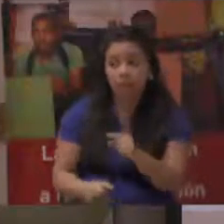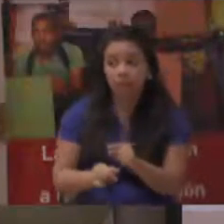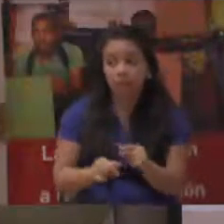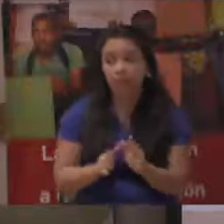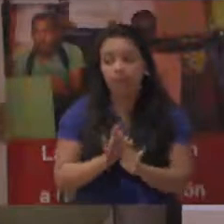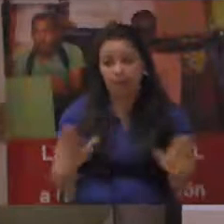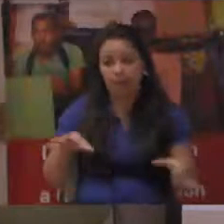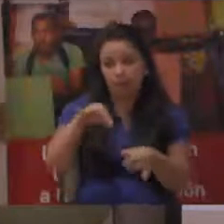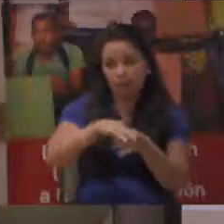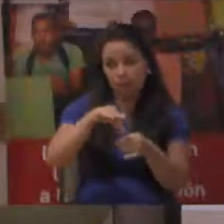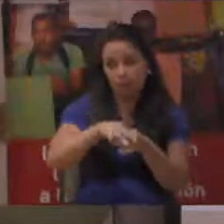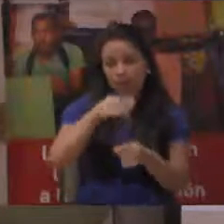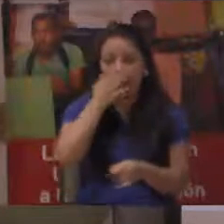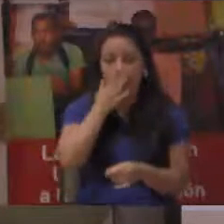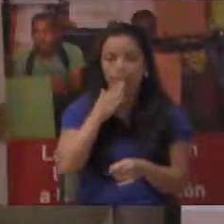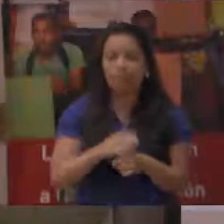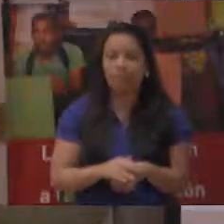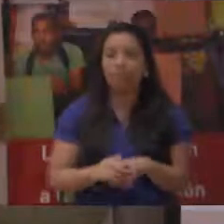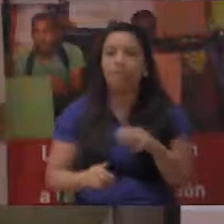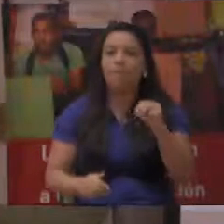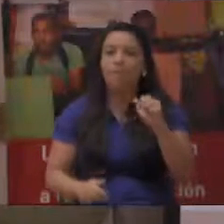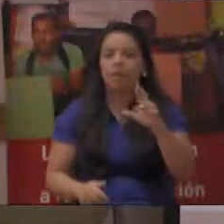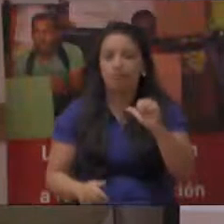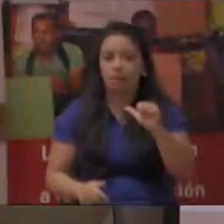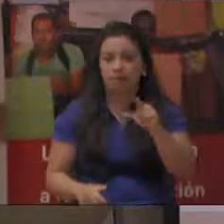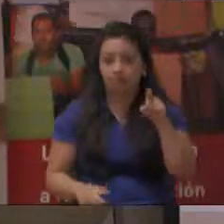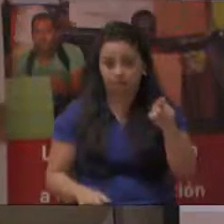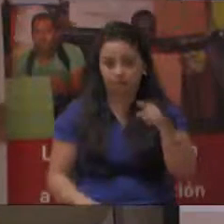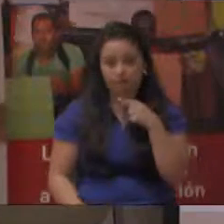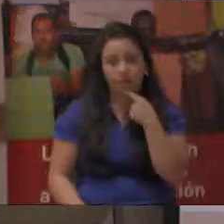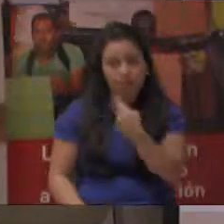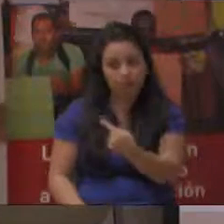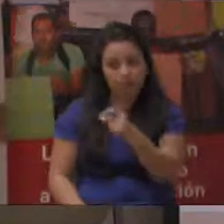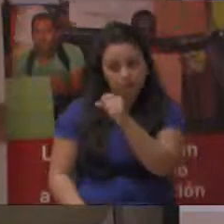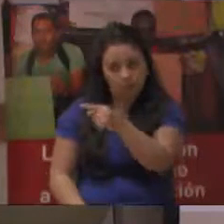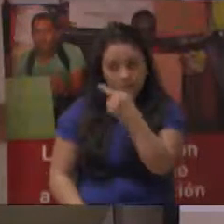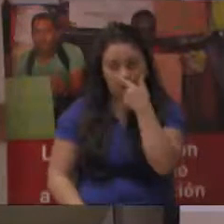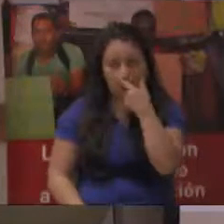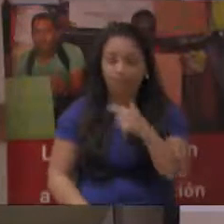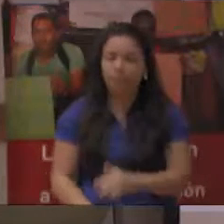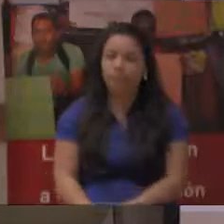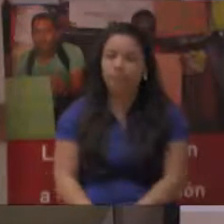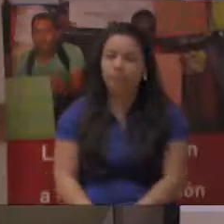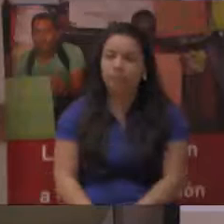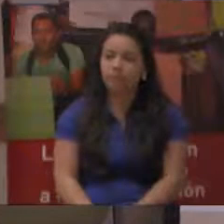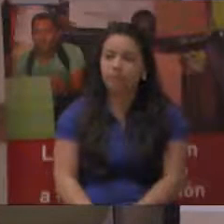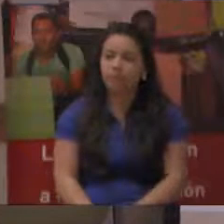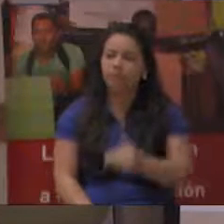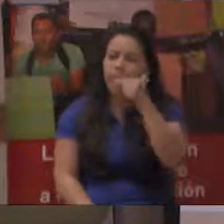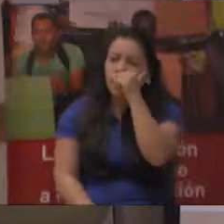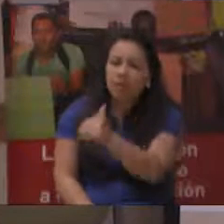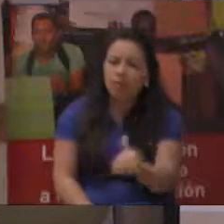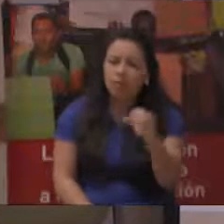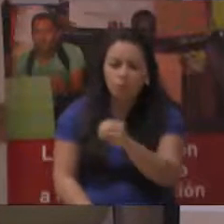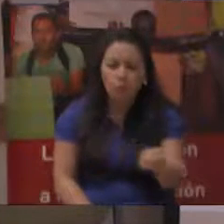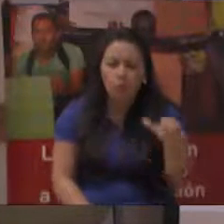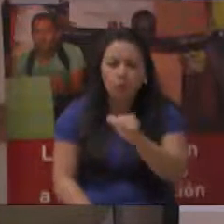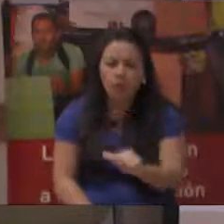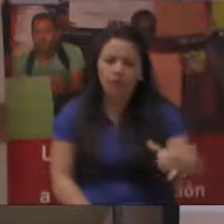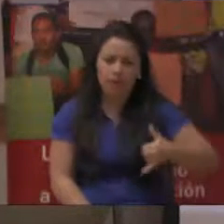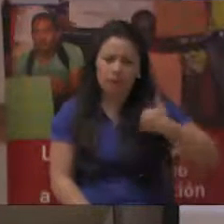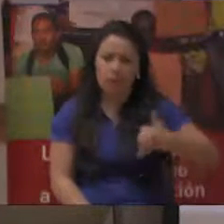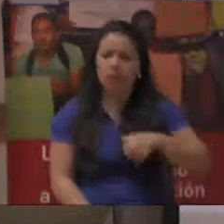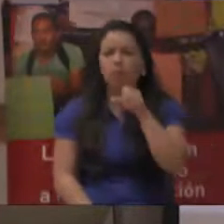para votación. La hace María Eugenia Ramírez, dice así, ¿qué se puede hacer por los niños, las niñas, jóvenes, adulto